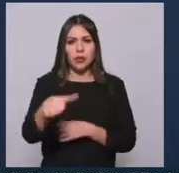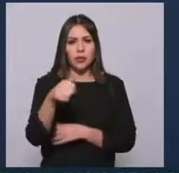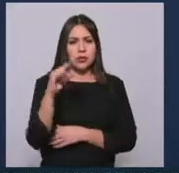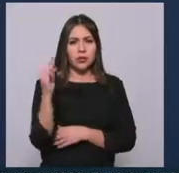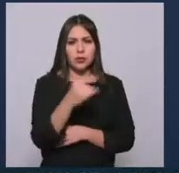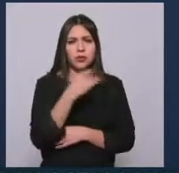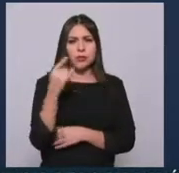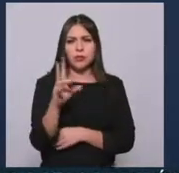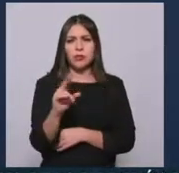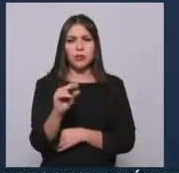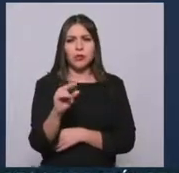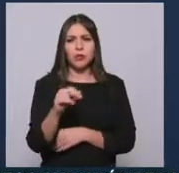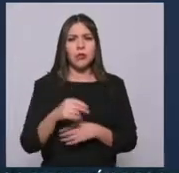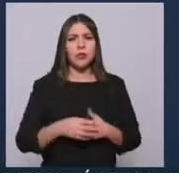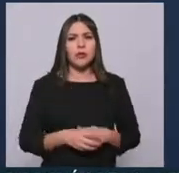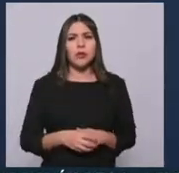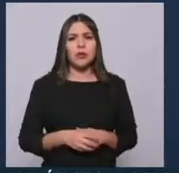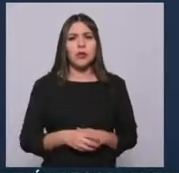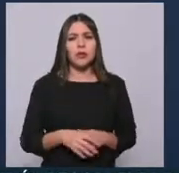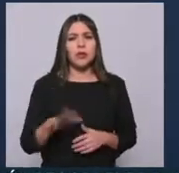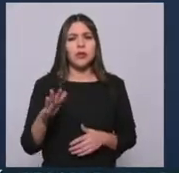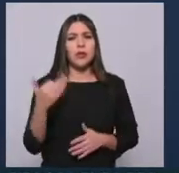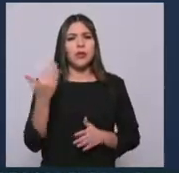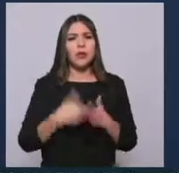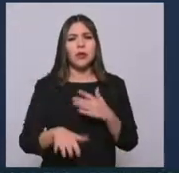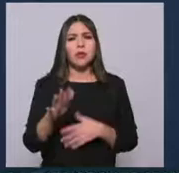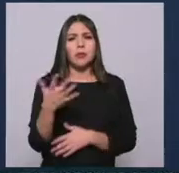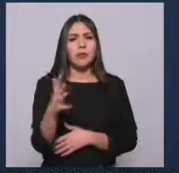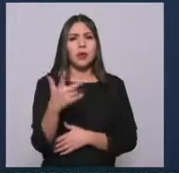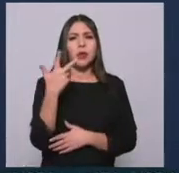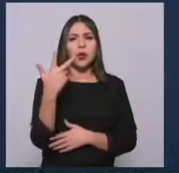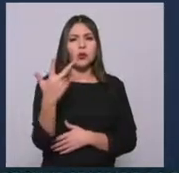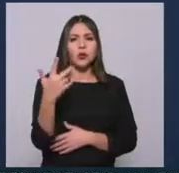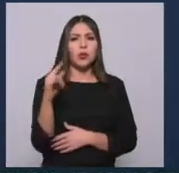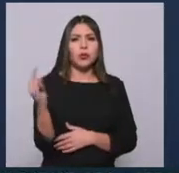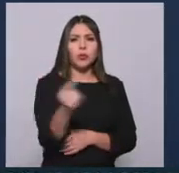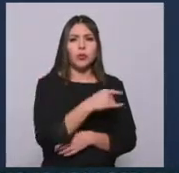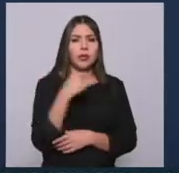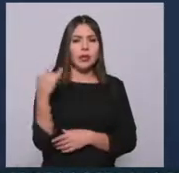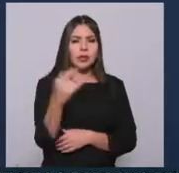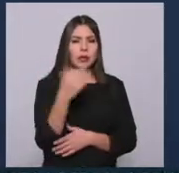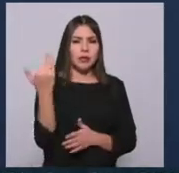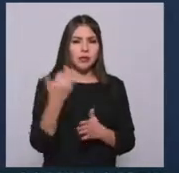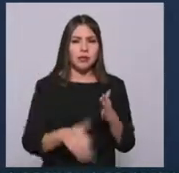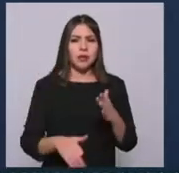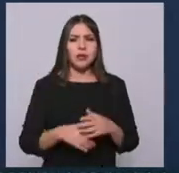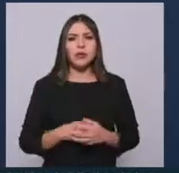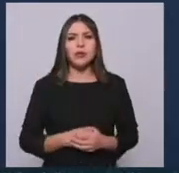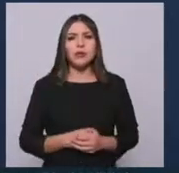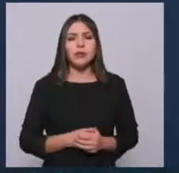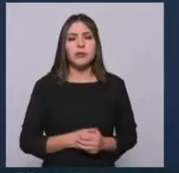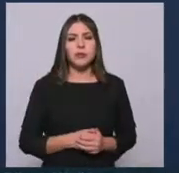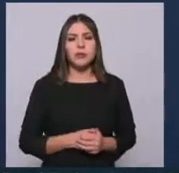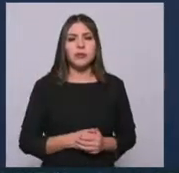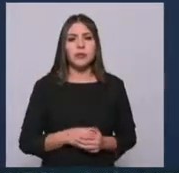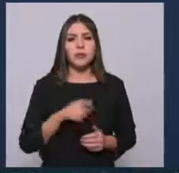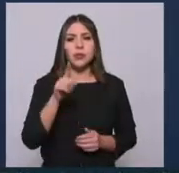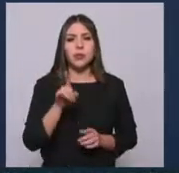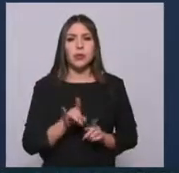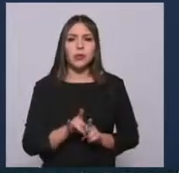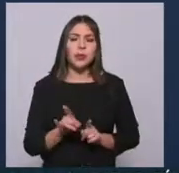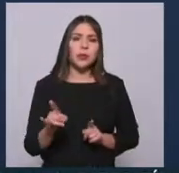No, aproximadamente como 8 vueltas. Y resulta que en una